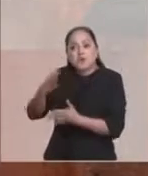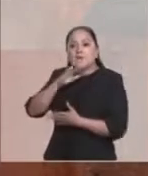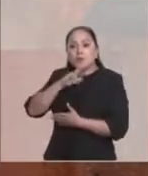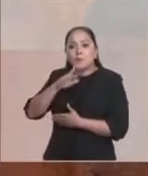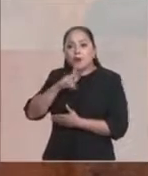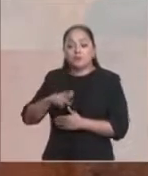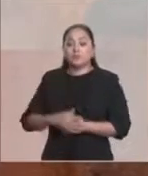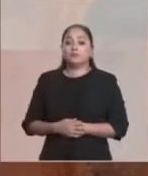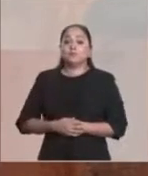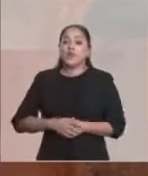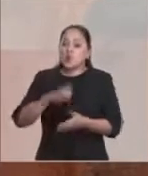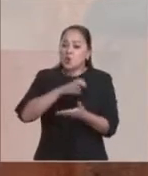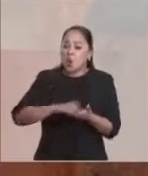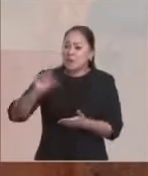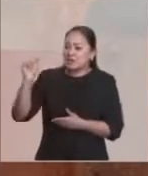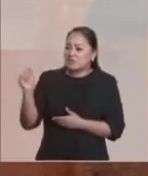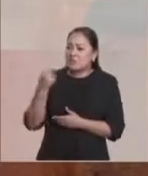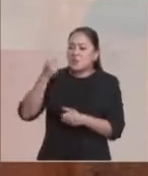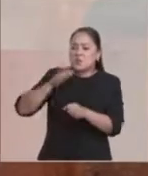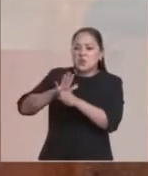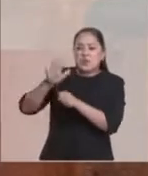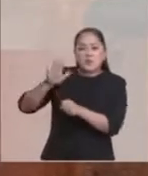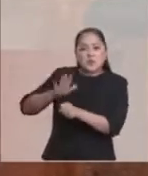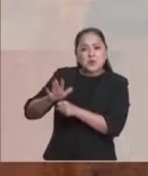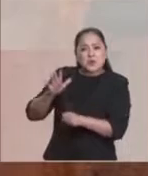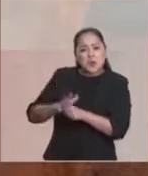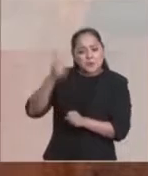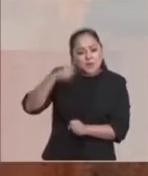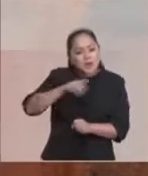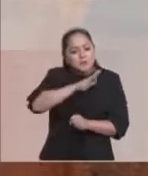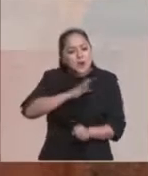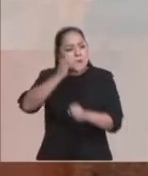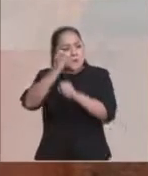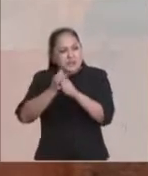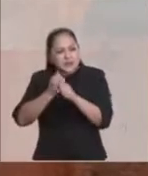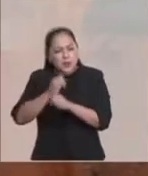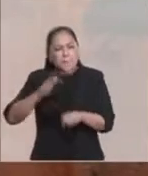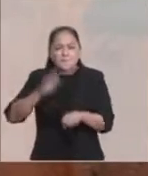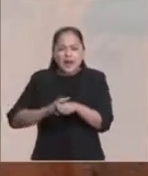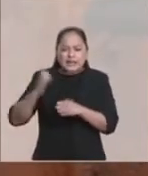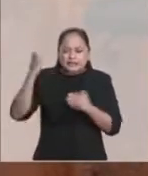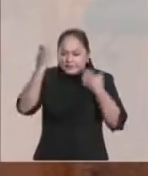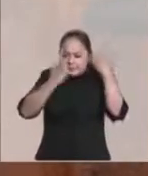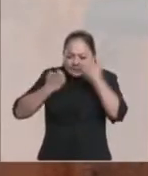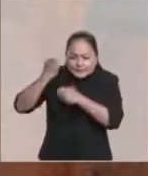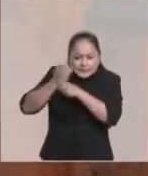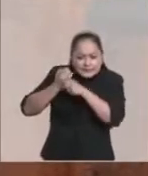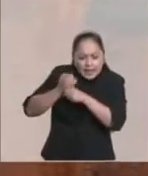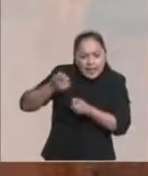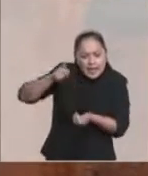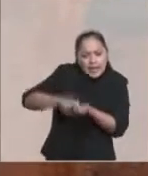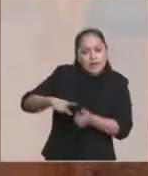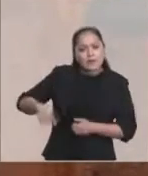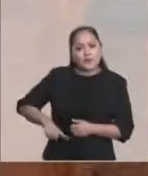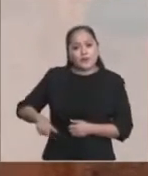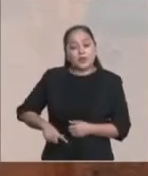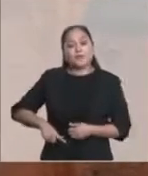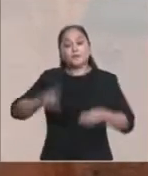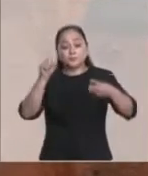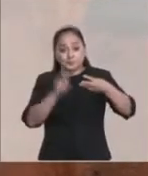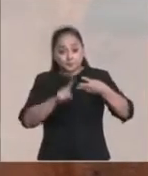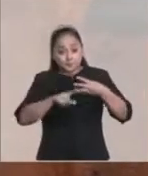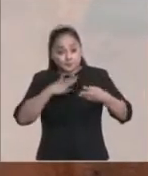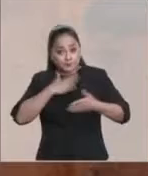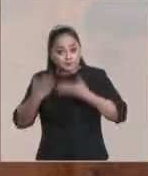mejor tecnología para aumentar las capacidades de inteligencia, de investigación y de análisis del Estado. Tercero, voy a hacer lo que tenga que